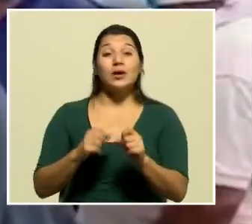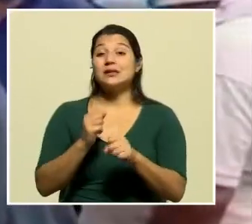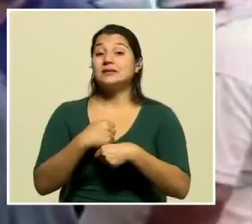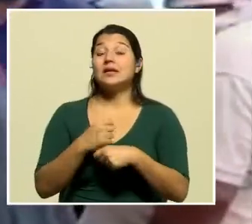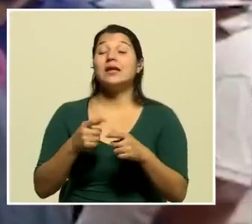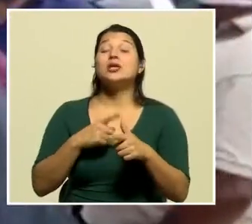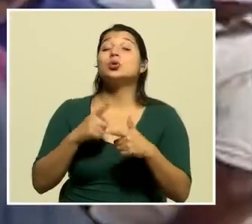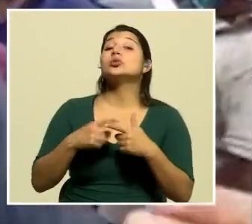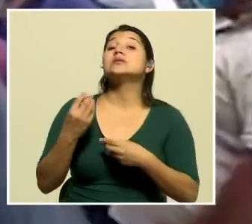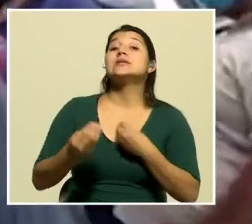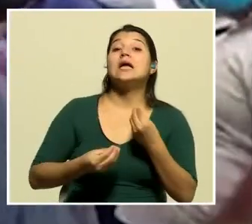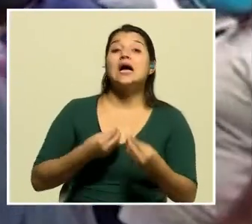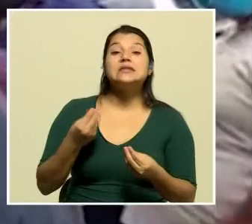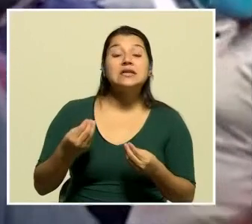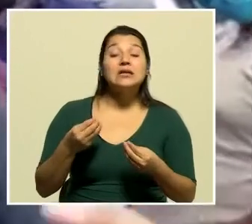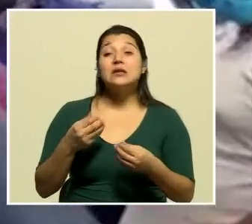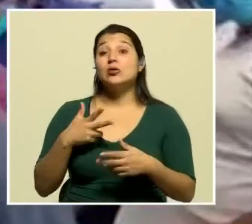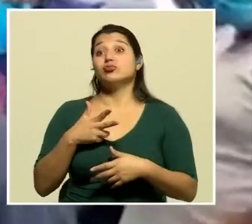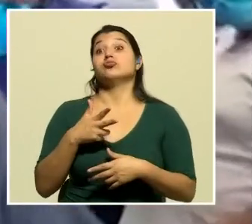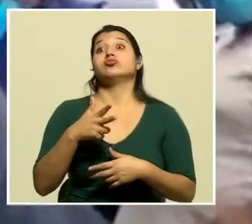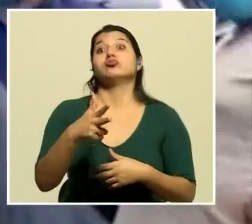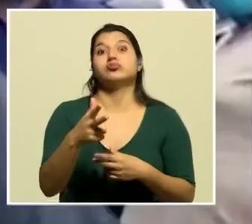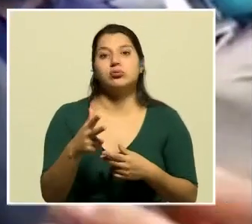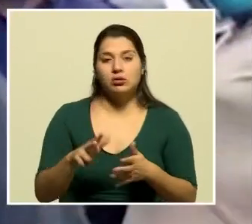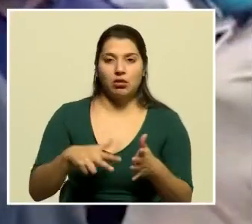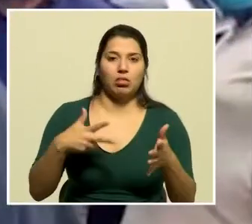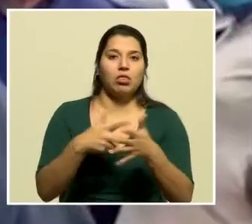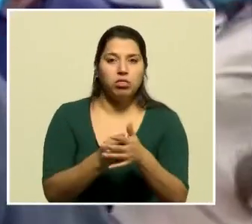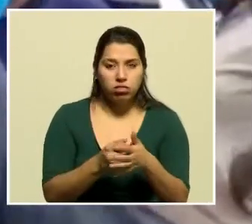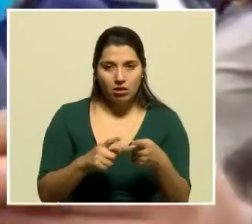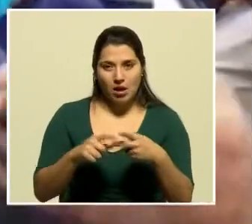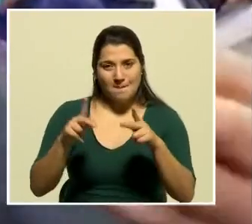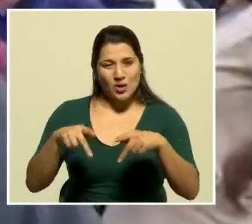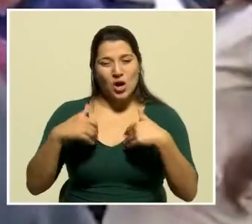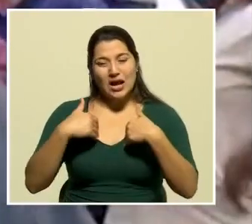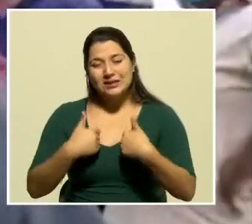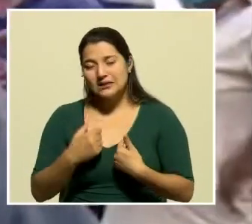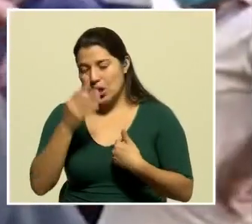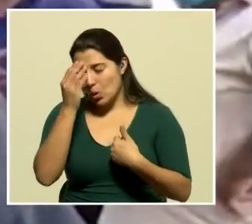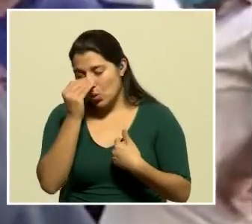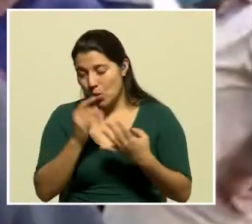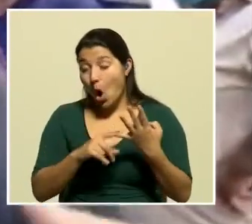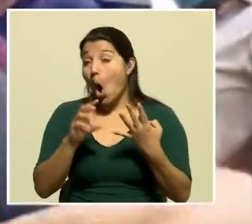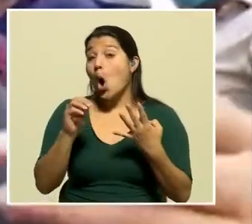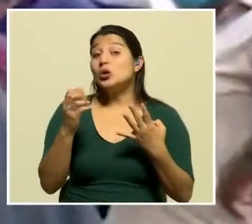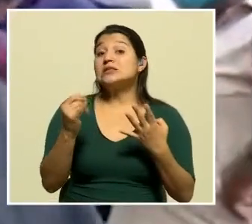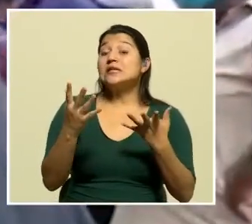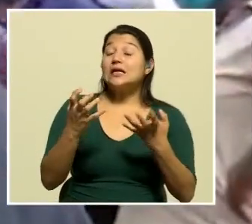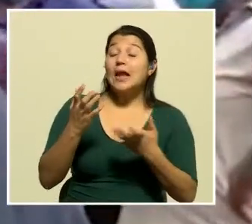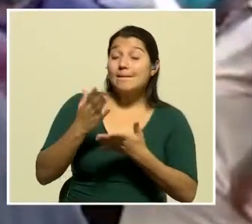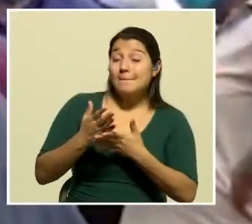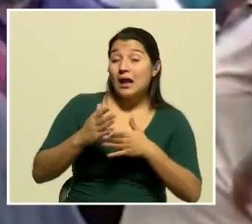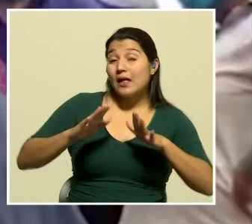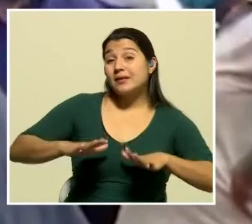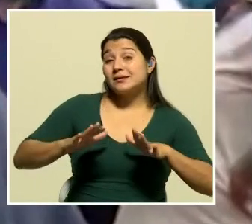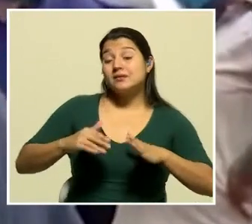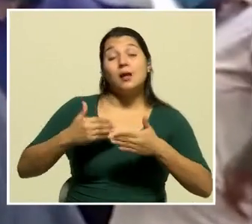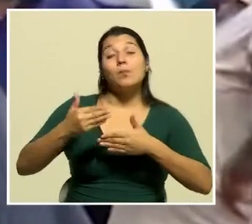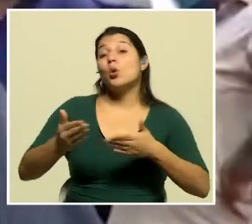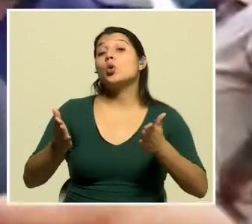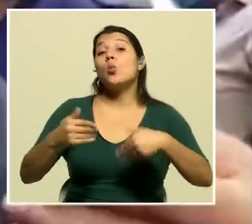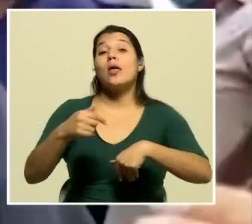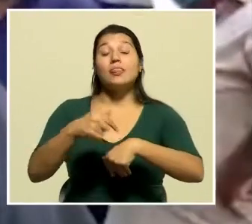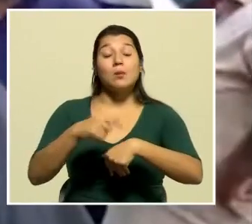vamos a ocasionar es accidentes, la gente cansada, dormida, como sea, o si van a parar a descansar, no van a tener tiempo para cargar.